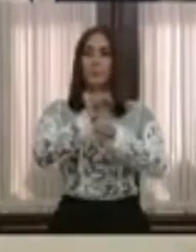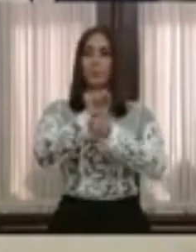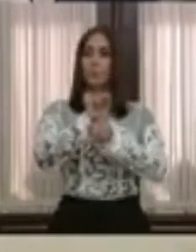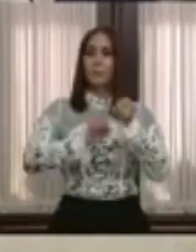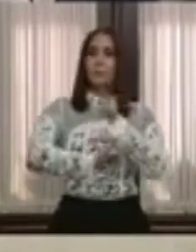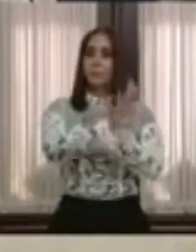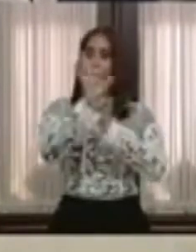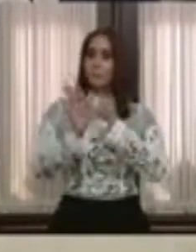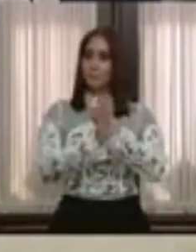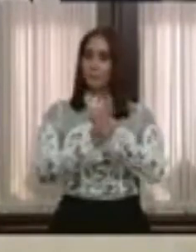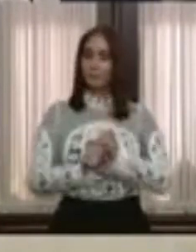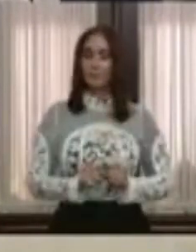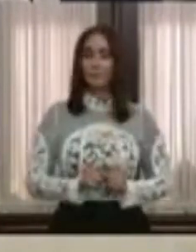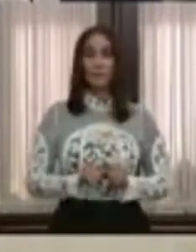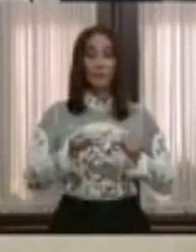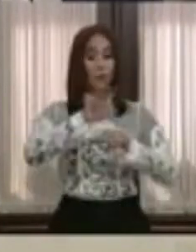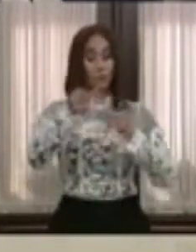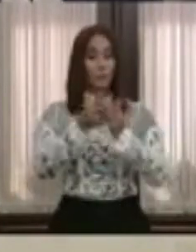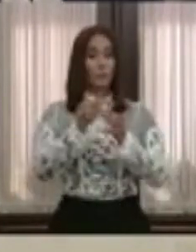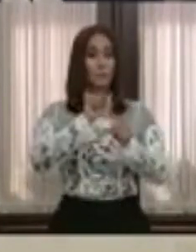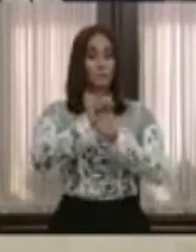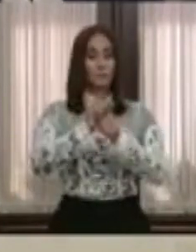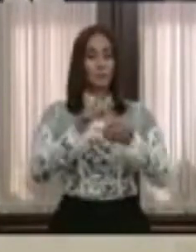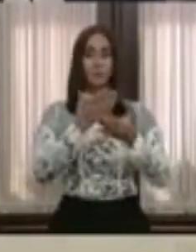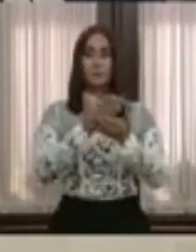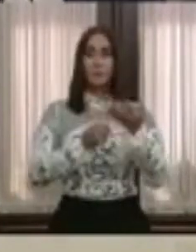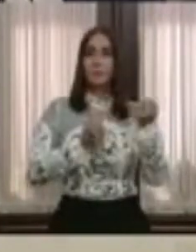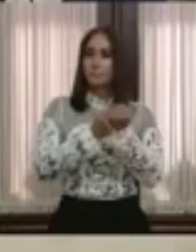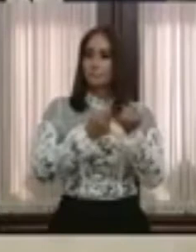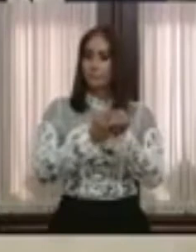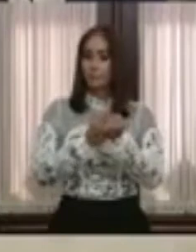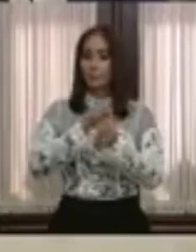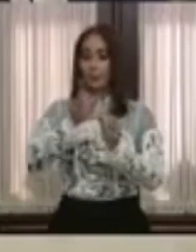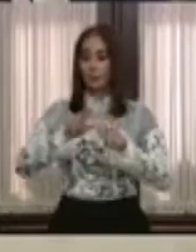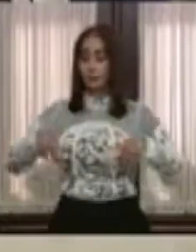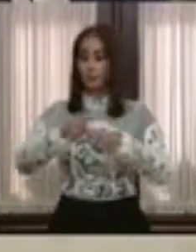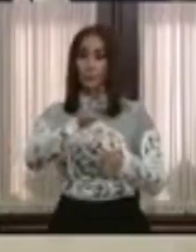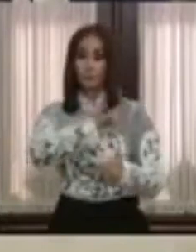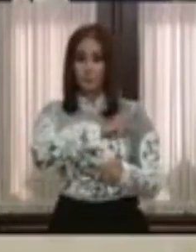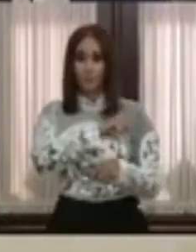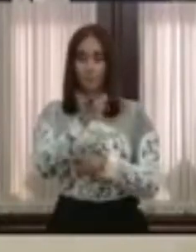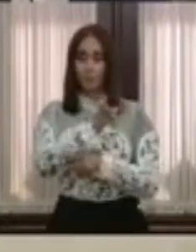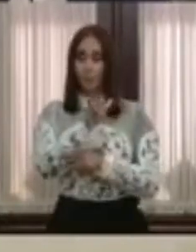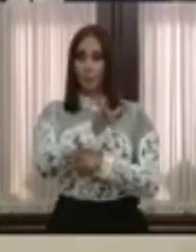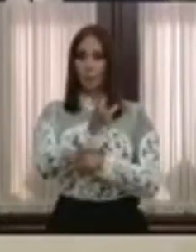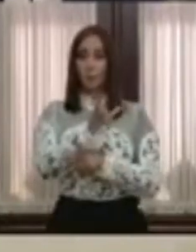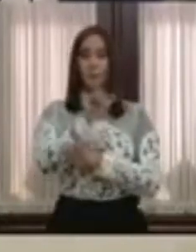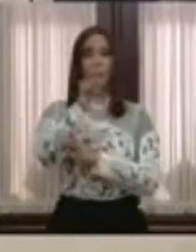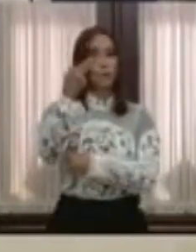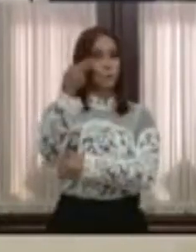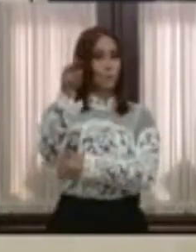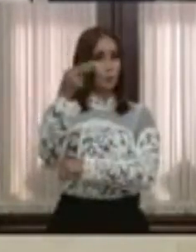transparente. Vamos a trabajar de las manos con el sector privado, como lo hemos venido haciendo con Azonahores y